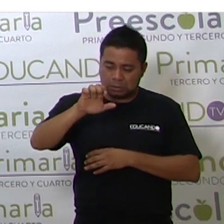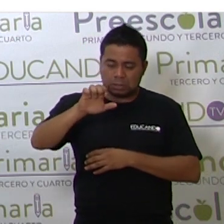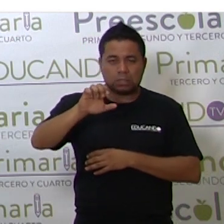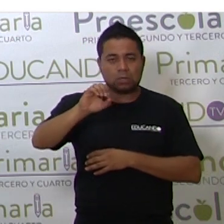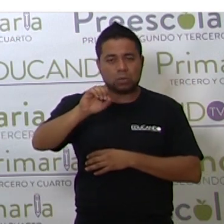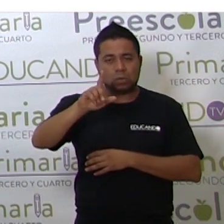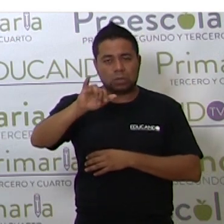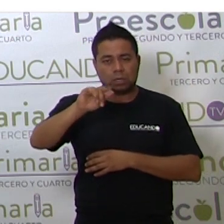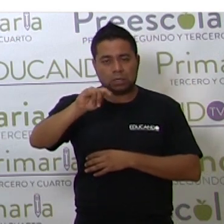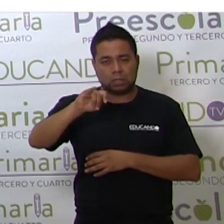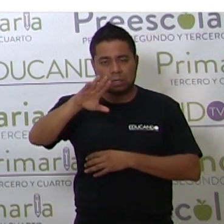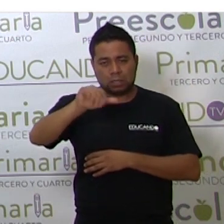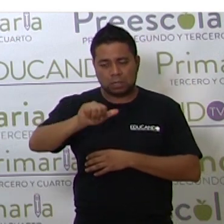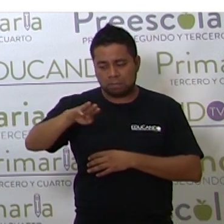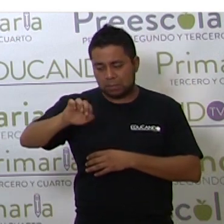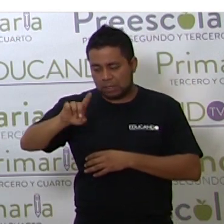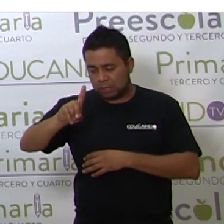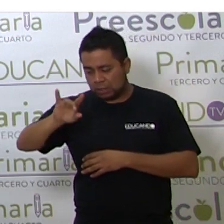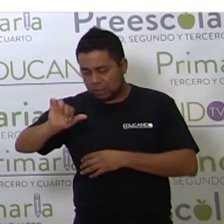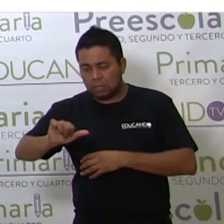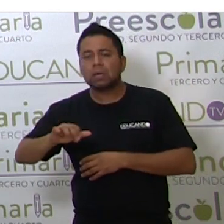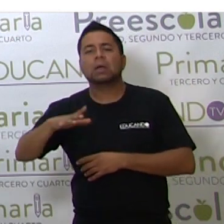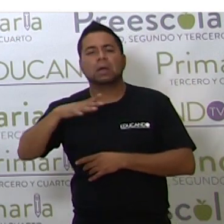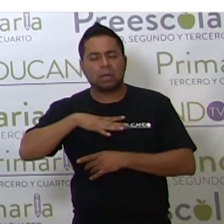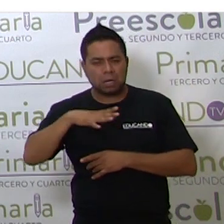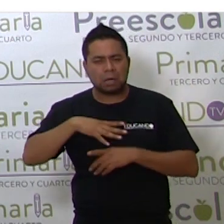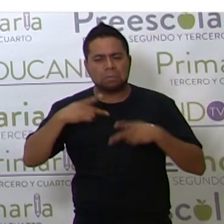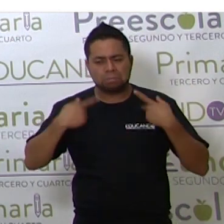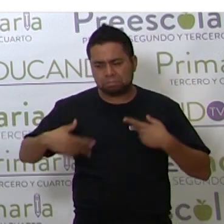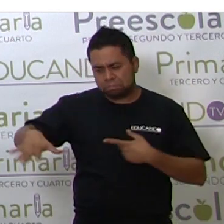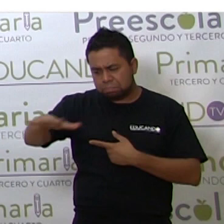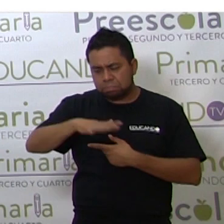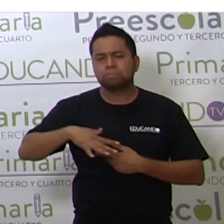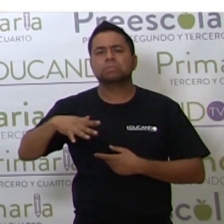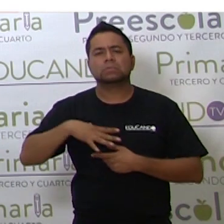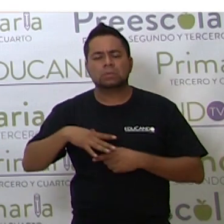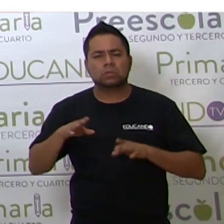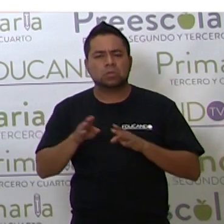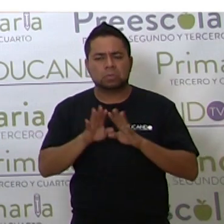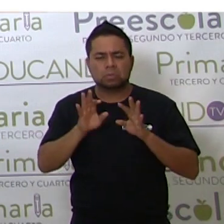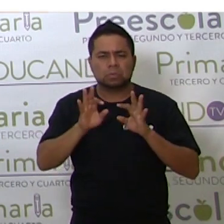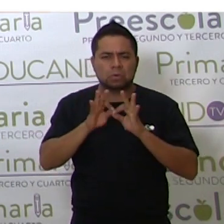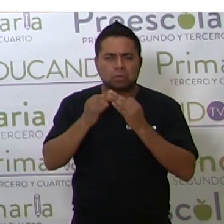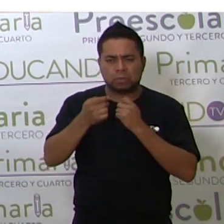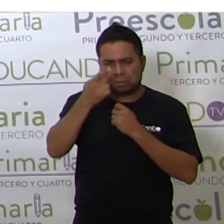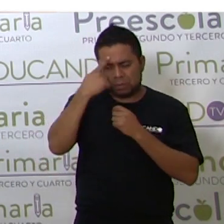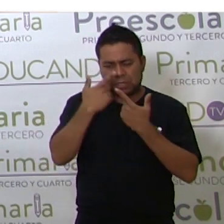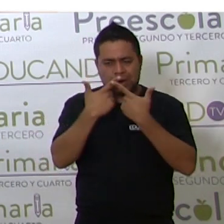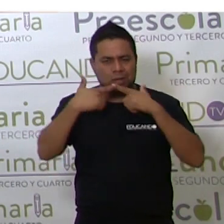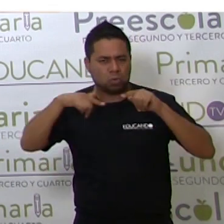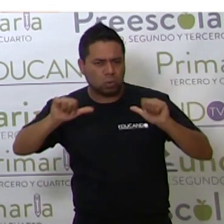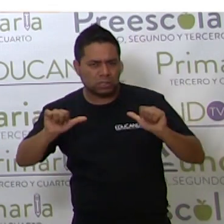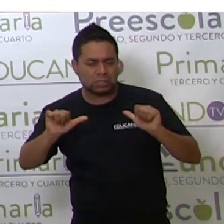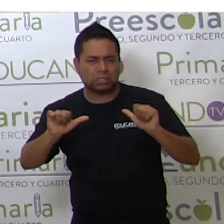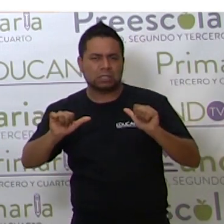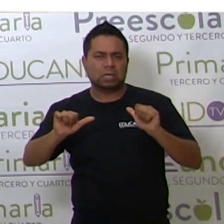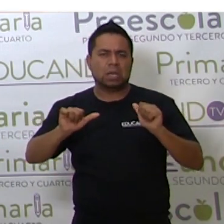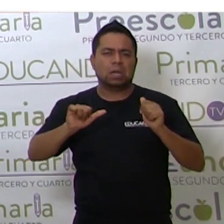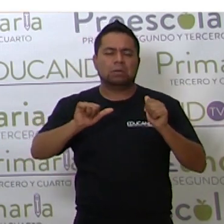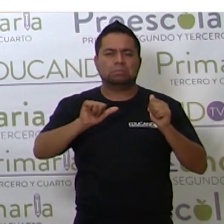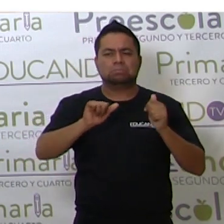es existía ya en la especie humana formas avanzadas de lingüística simbólicas